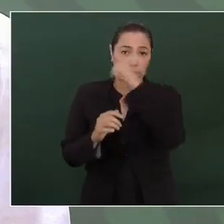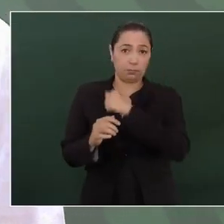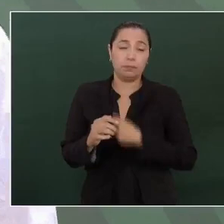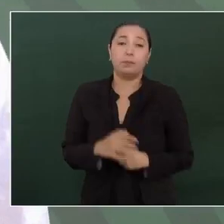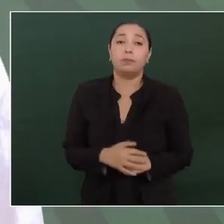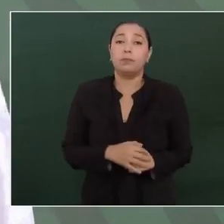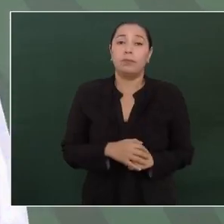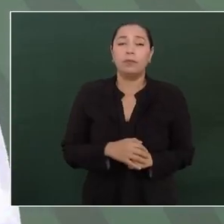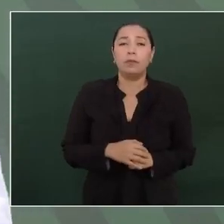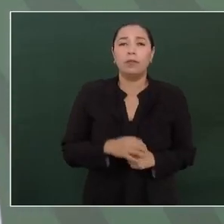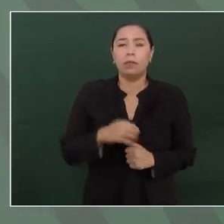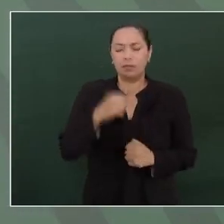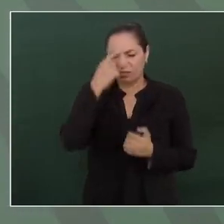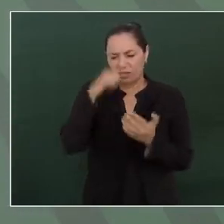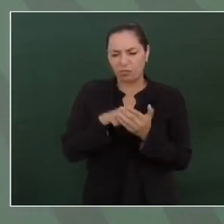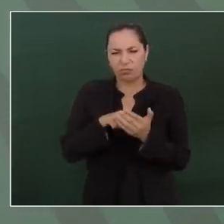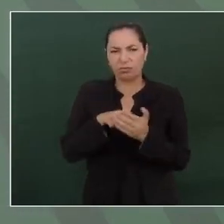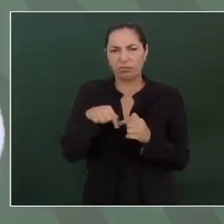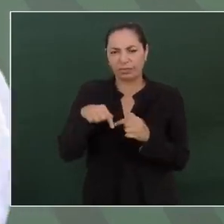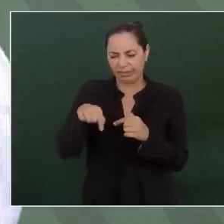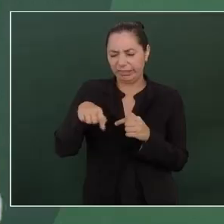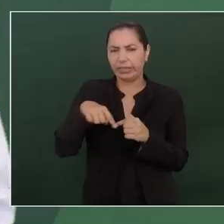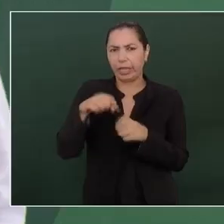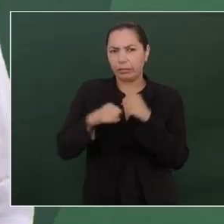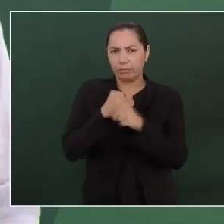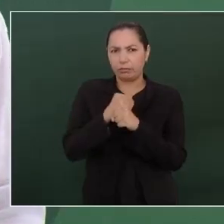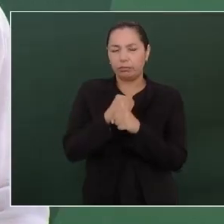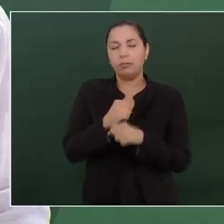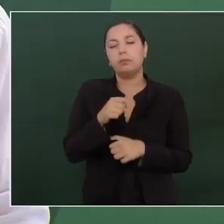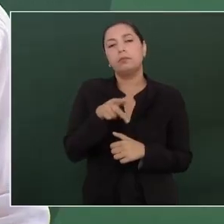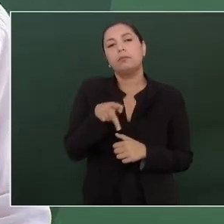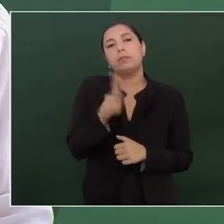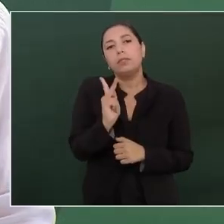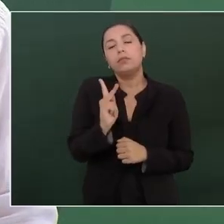creo que este año, pero